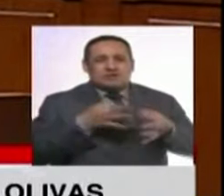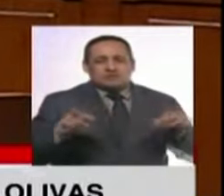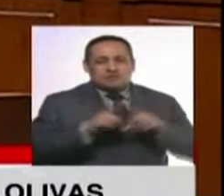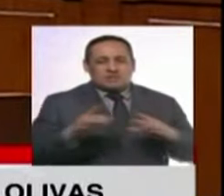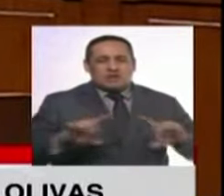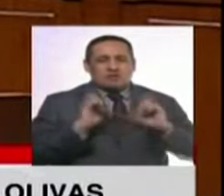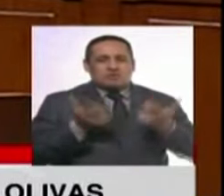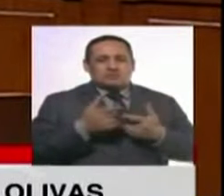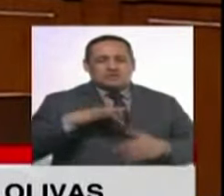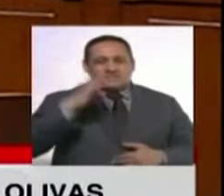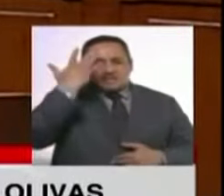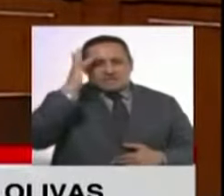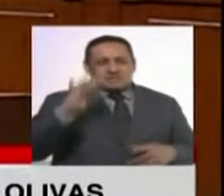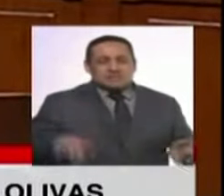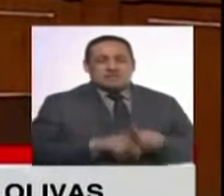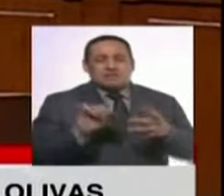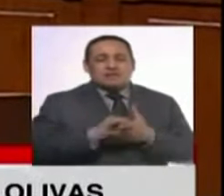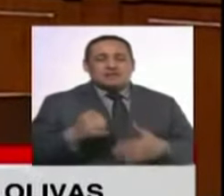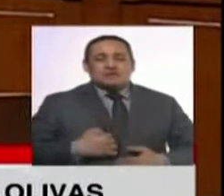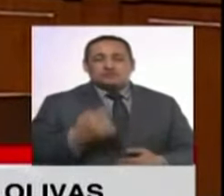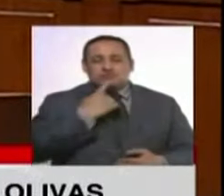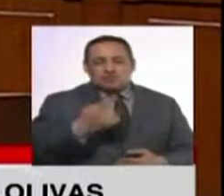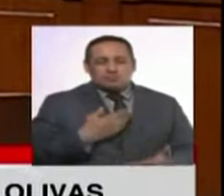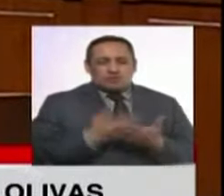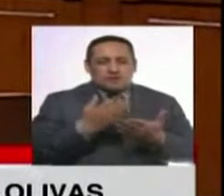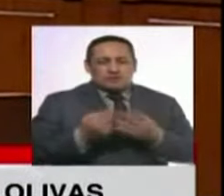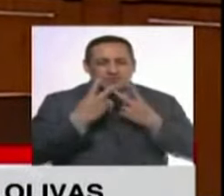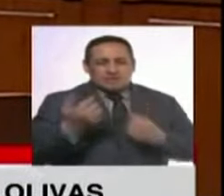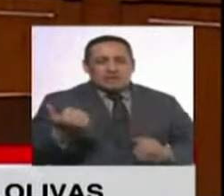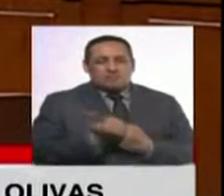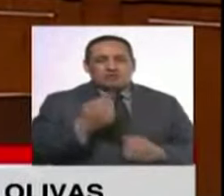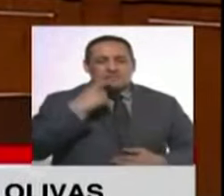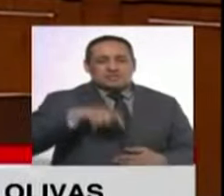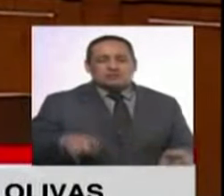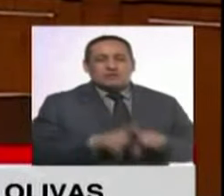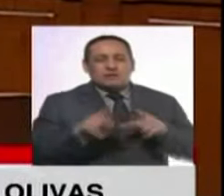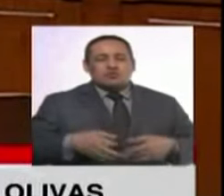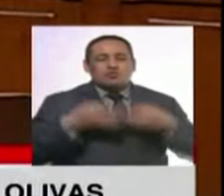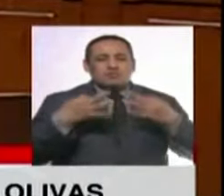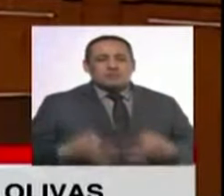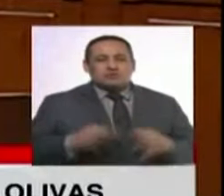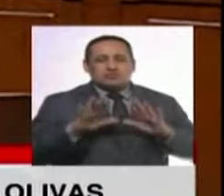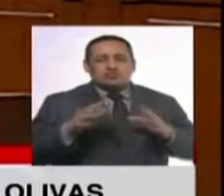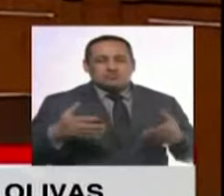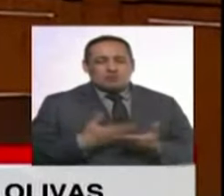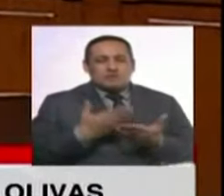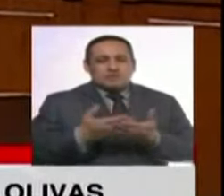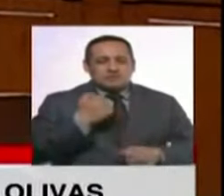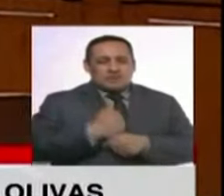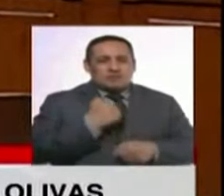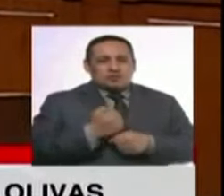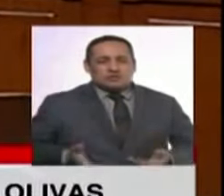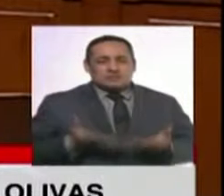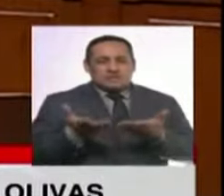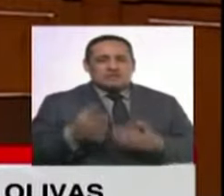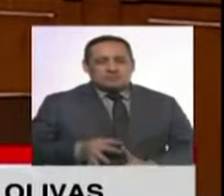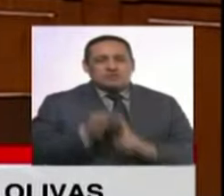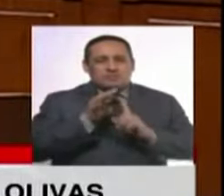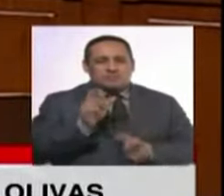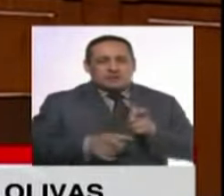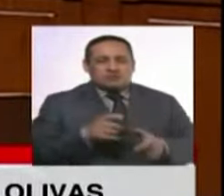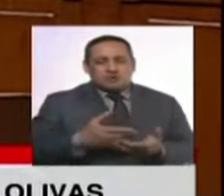en la convención de inteligencia que estoy se está dando todo el apoyo necesario para el cumplimiento de su cometido dándole por una